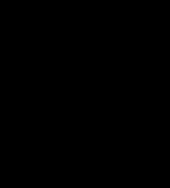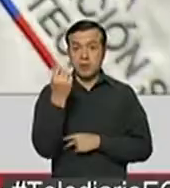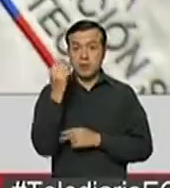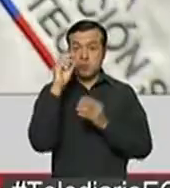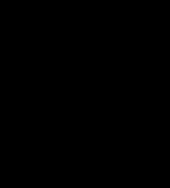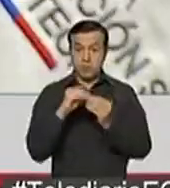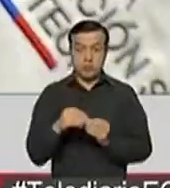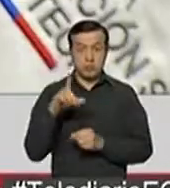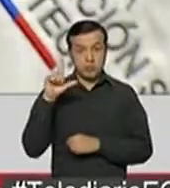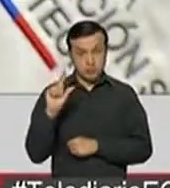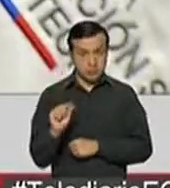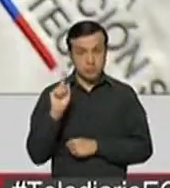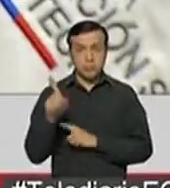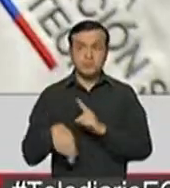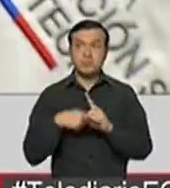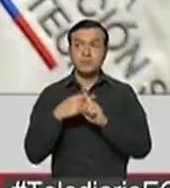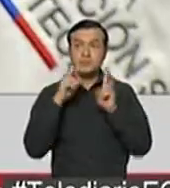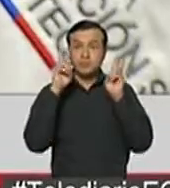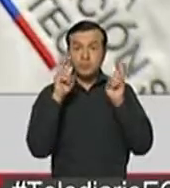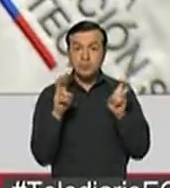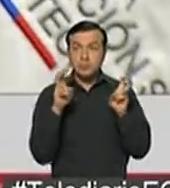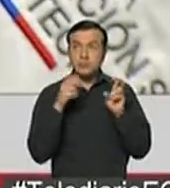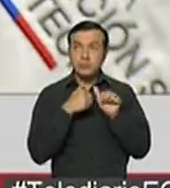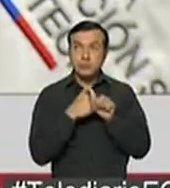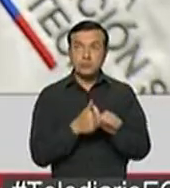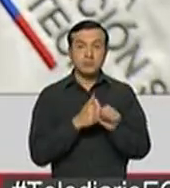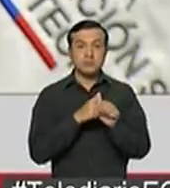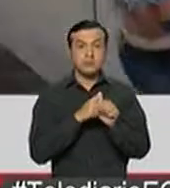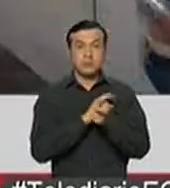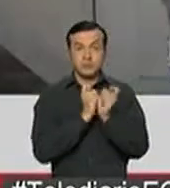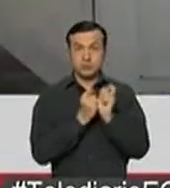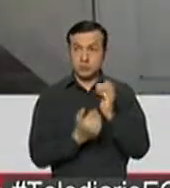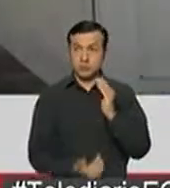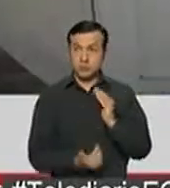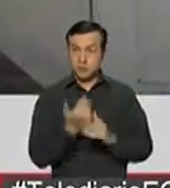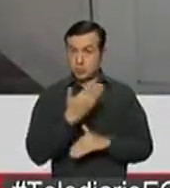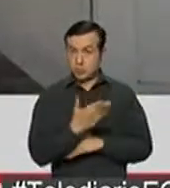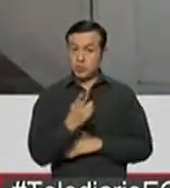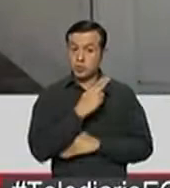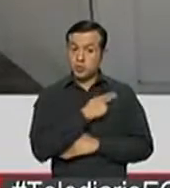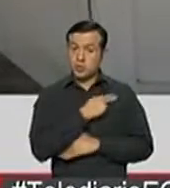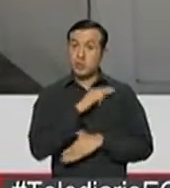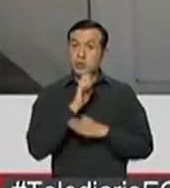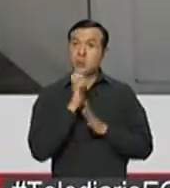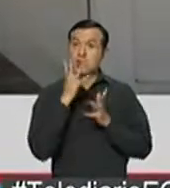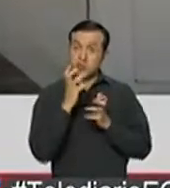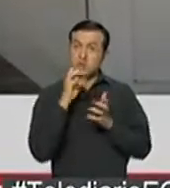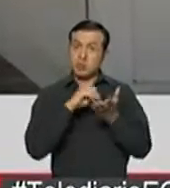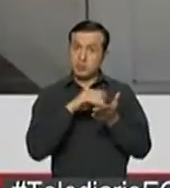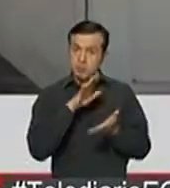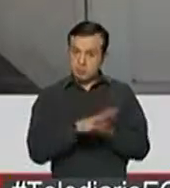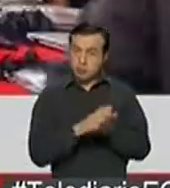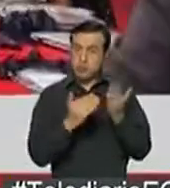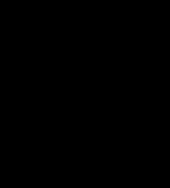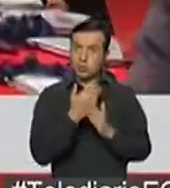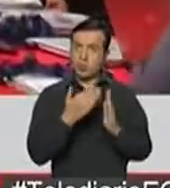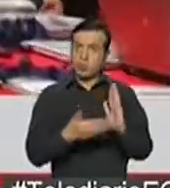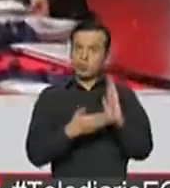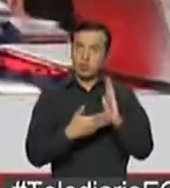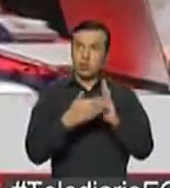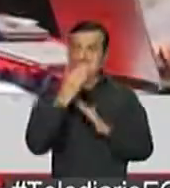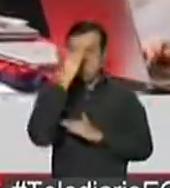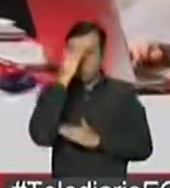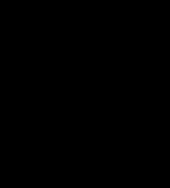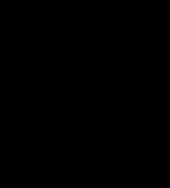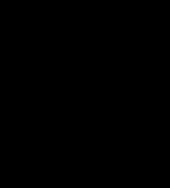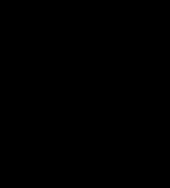formación y acceder a contenidos permanentemente actualizados. Las universidades ecuatorianas también buscan implementar este modelo educativo. Jaime